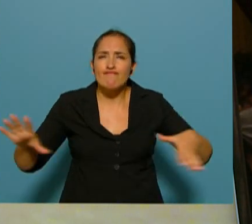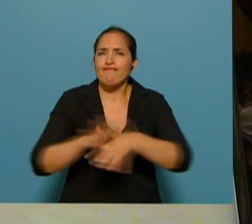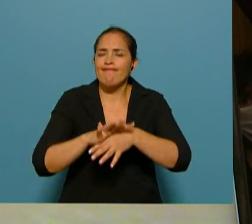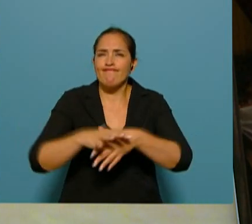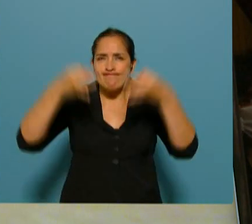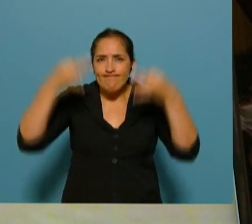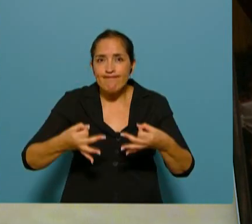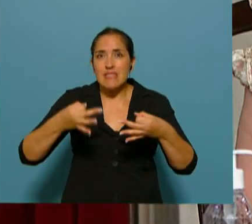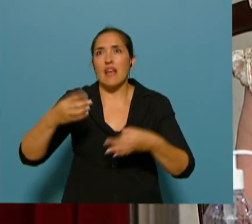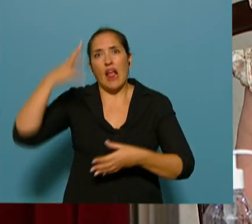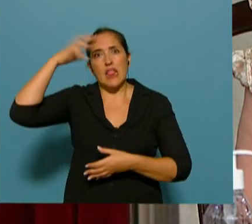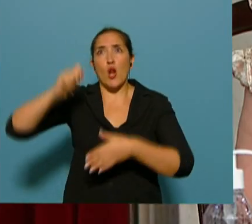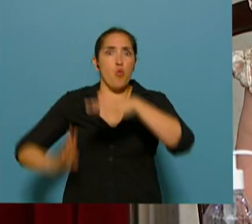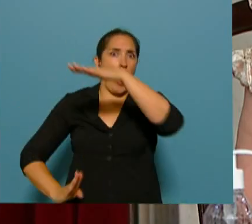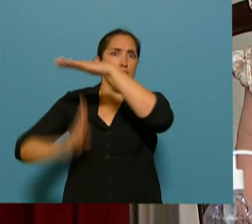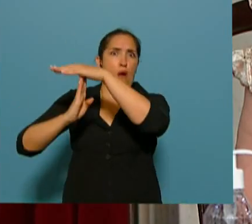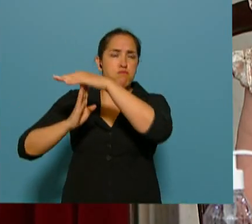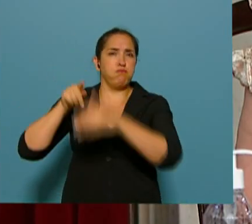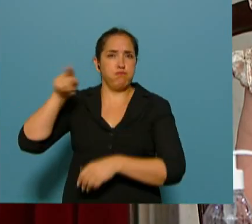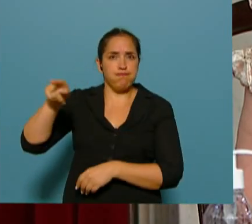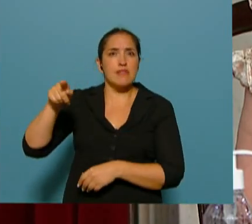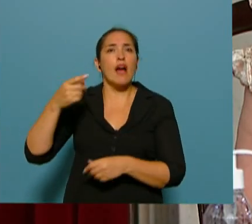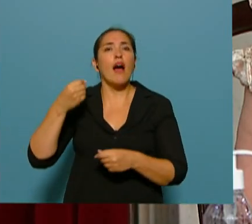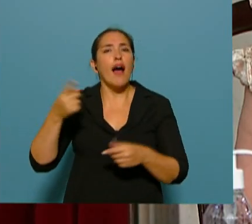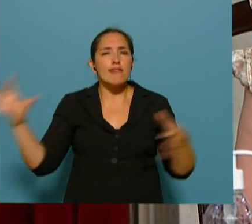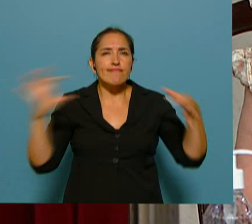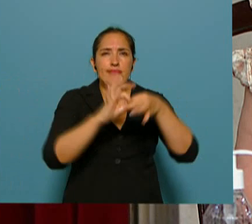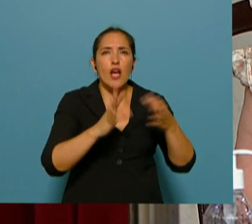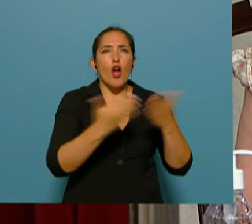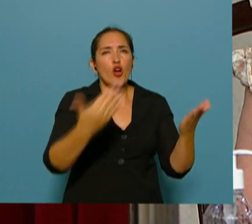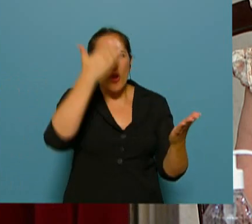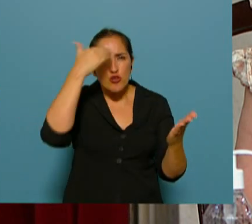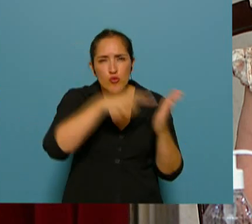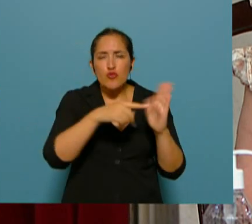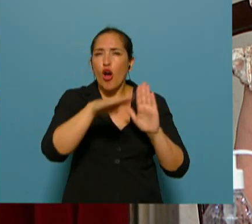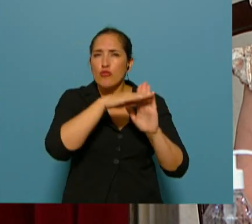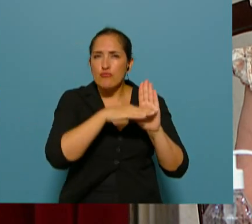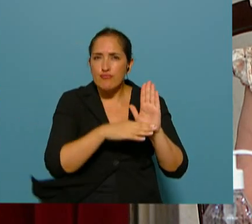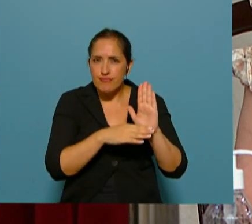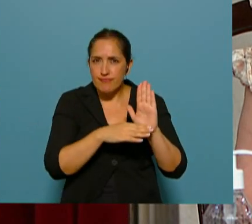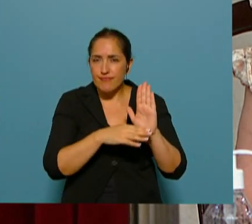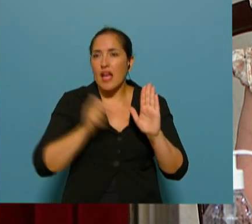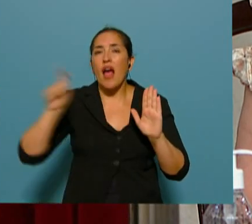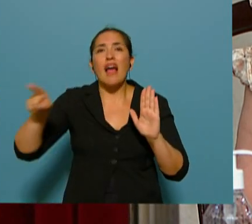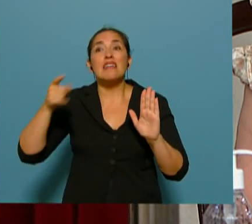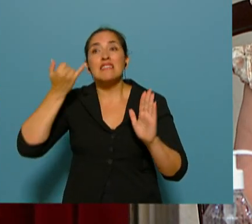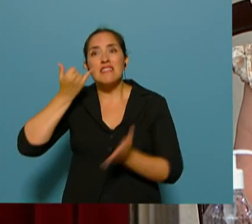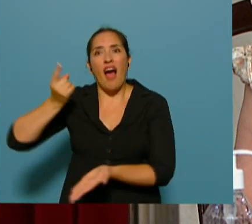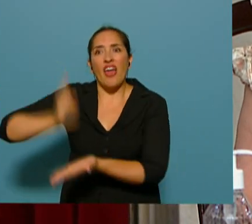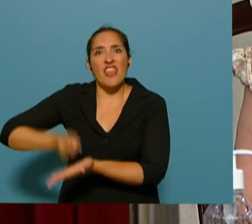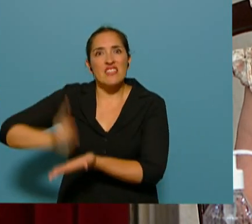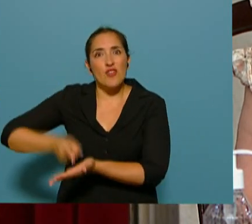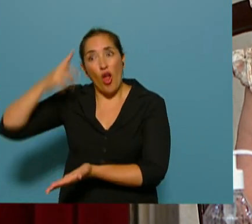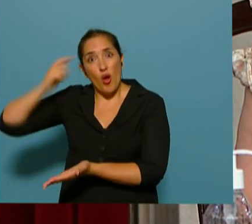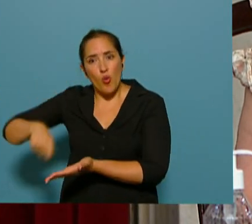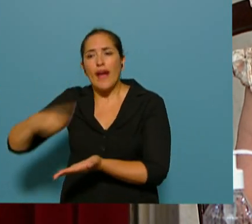competencia del máximo tribunal consistente en la revisión de la constitucionalidad de las normas aplicadas en sentencias.